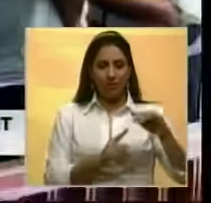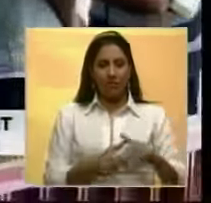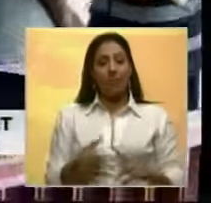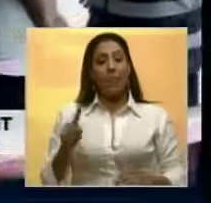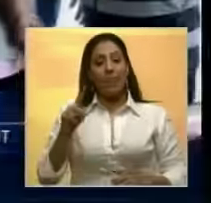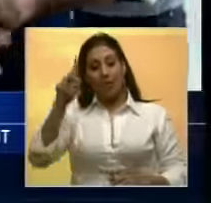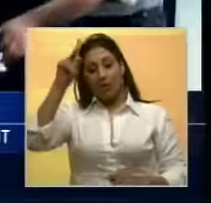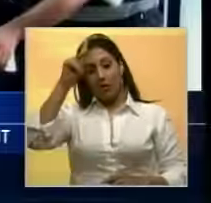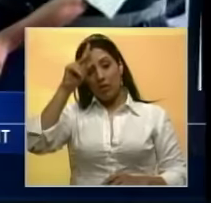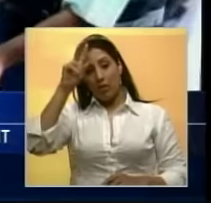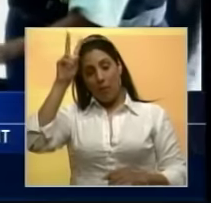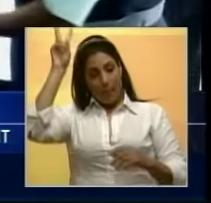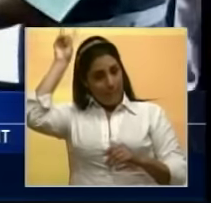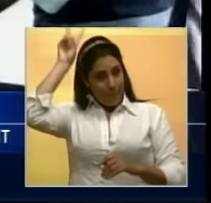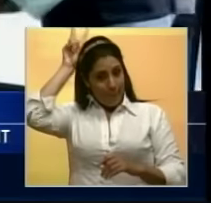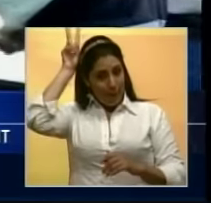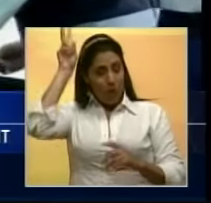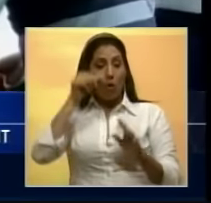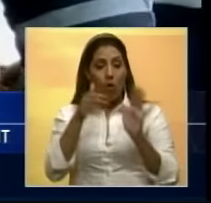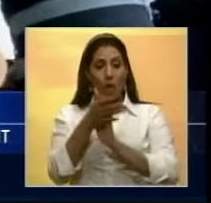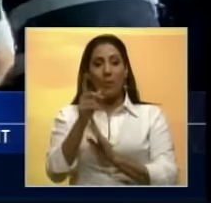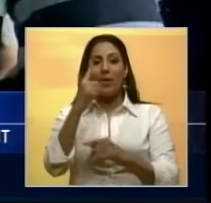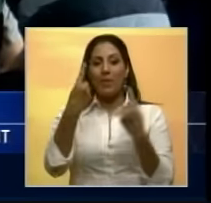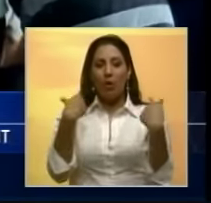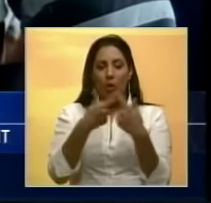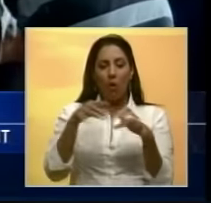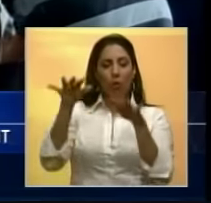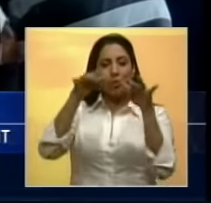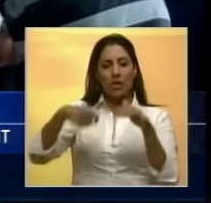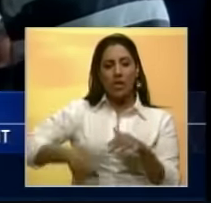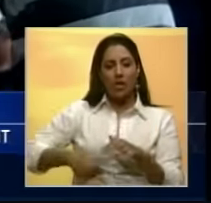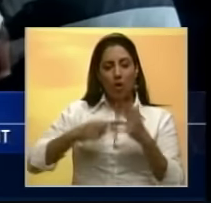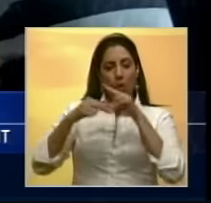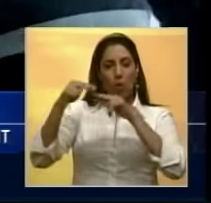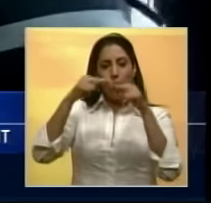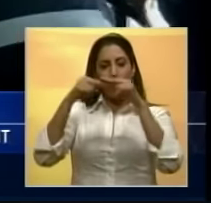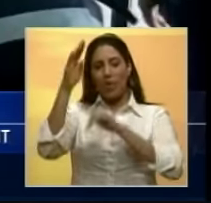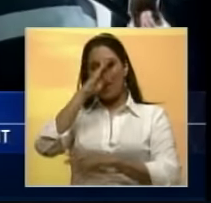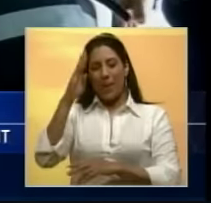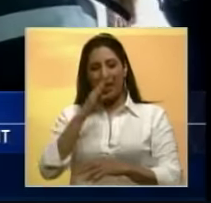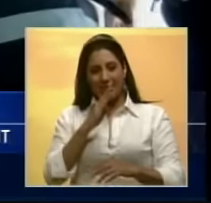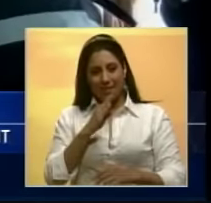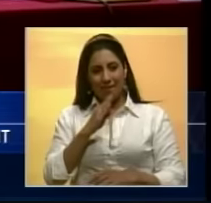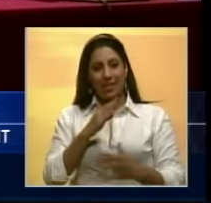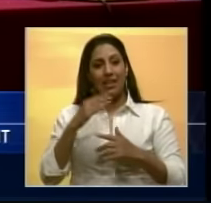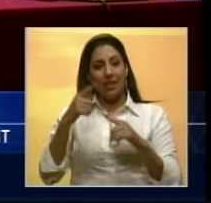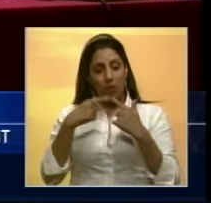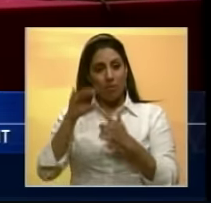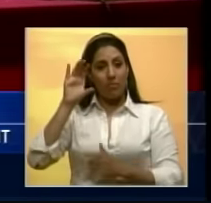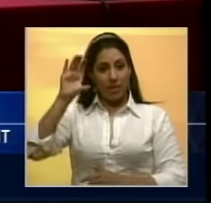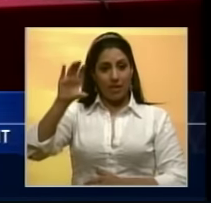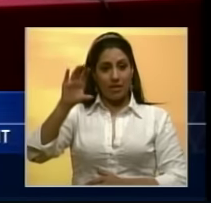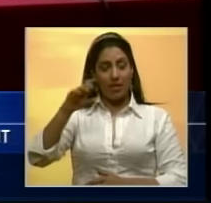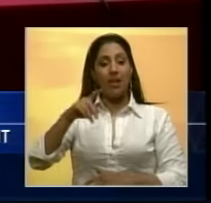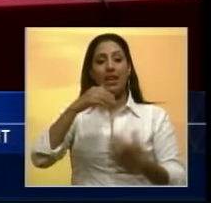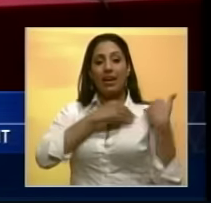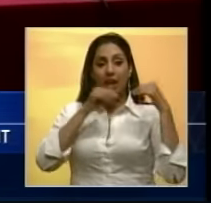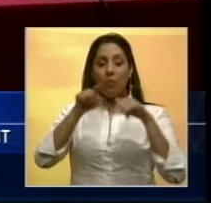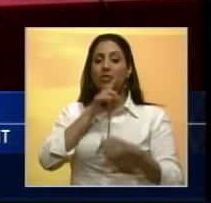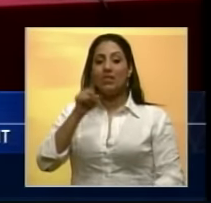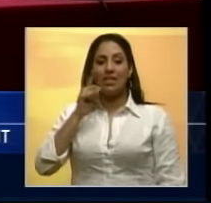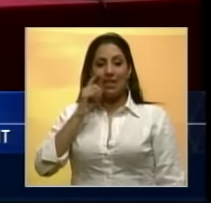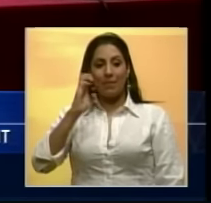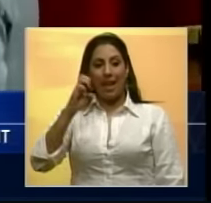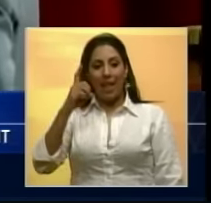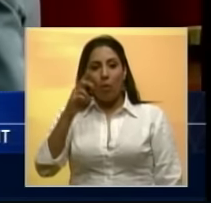En Perú fue detenido el primer funcionario vinculado al caso de sobornos de la constructora brasileña Odebrecht en ese país. El implicado, identificado